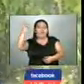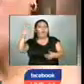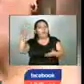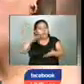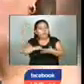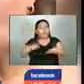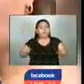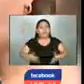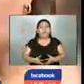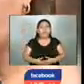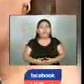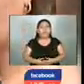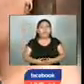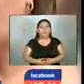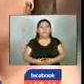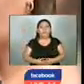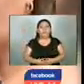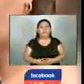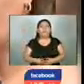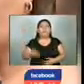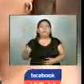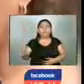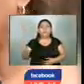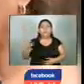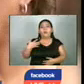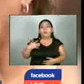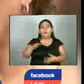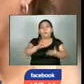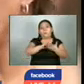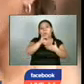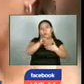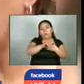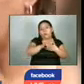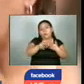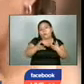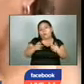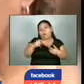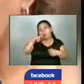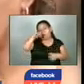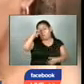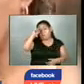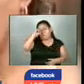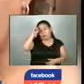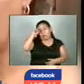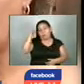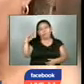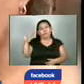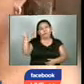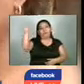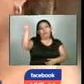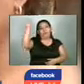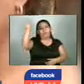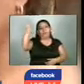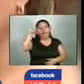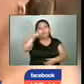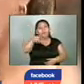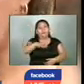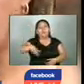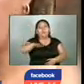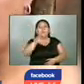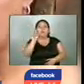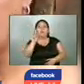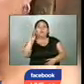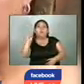tragedia. A nosotros nos llevó ese proyecto de que el muchacho quería que le podamos limpiar la pista donde iban a aterrizar acá por el kilómetro 40